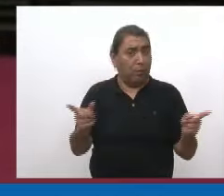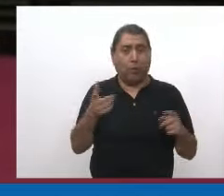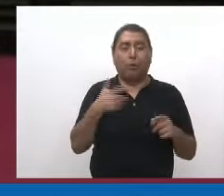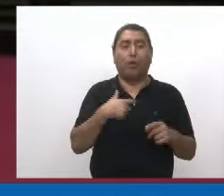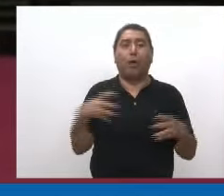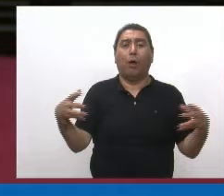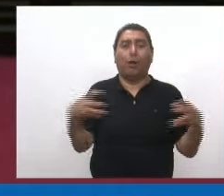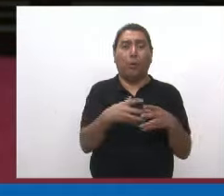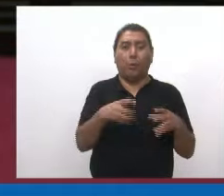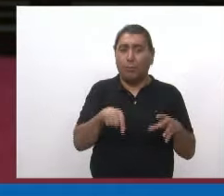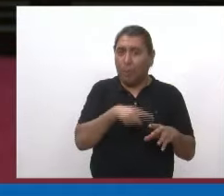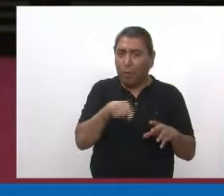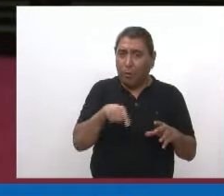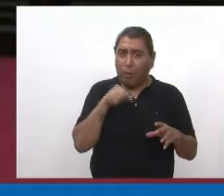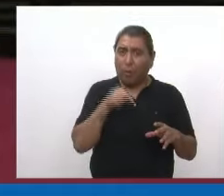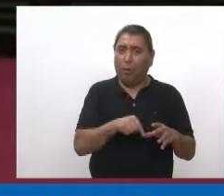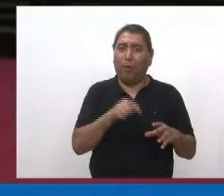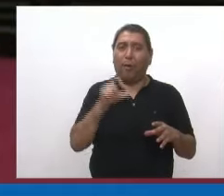ve.